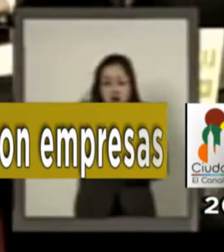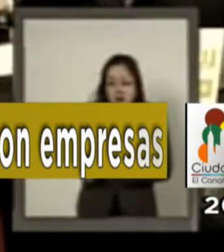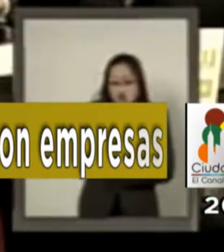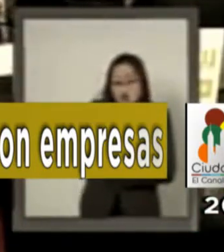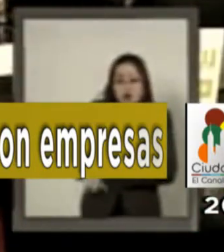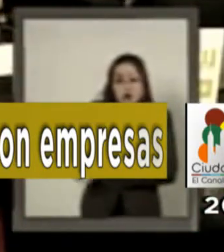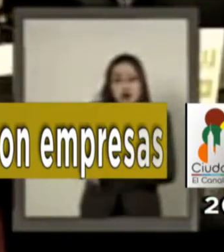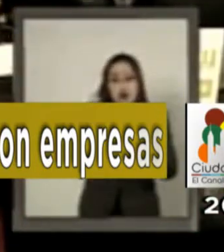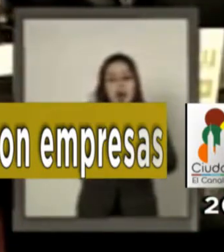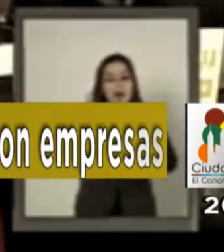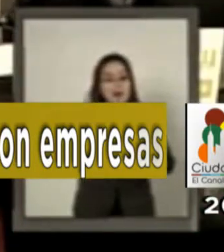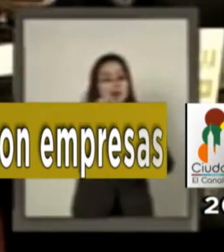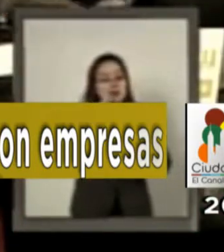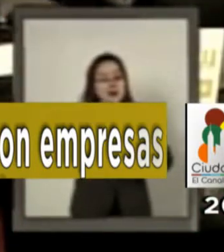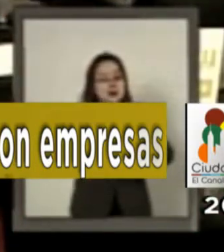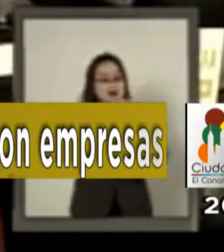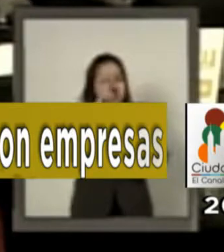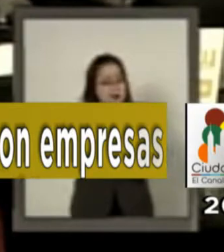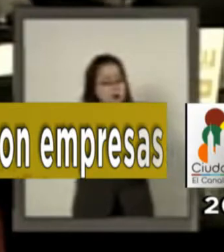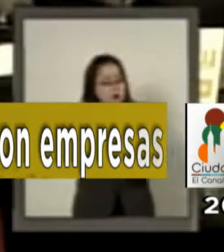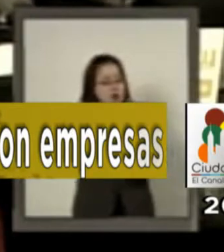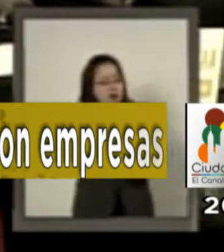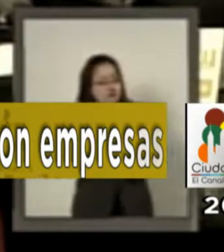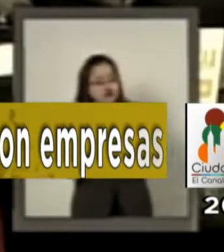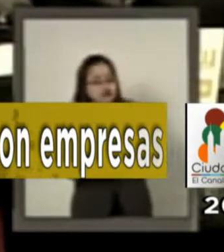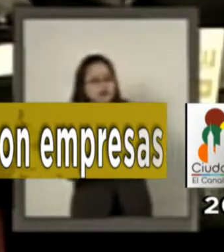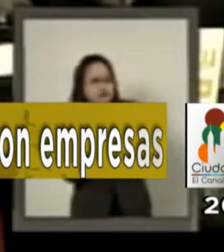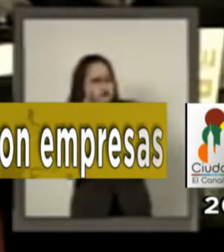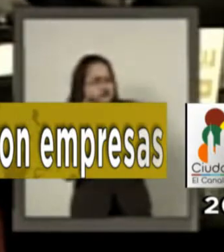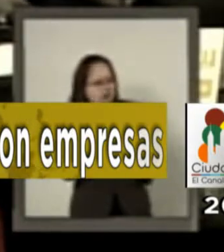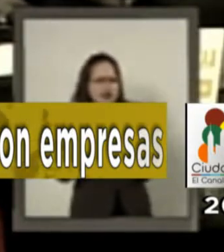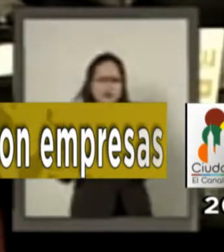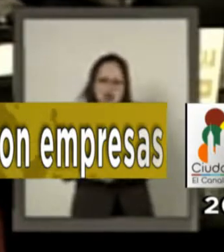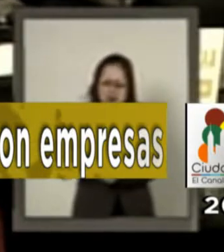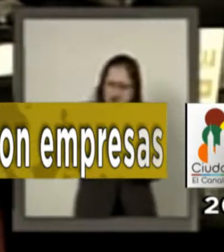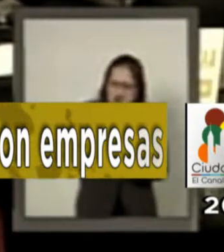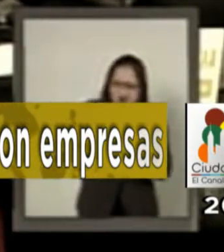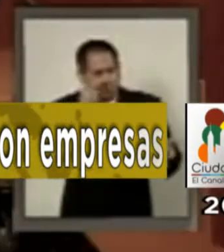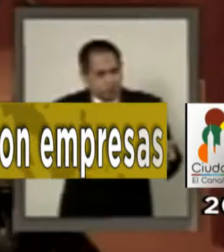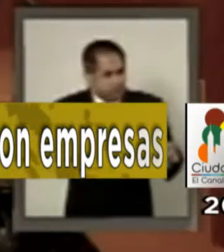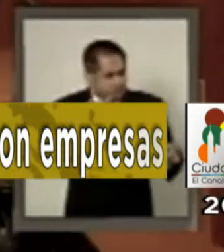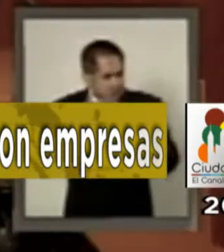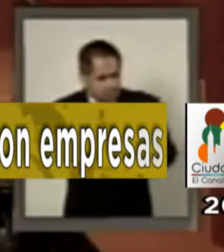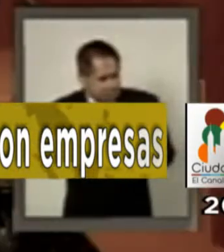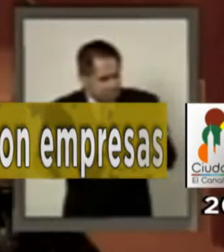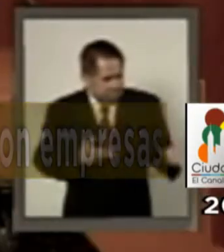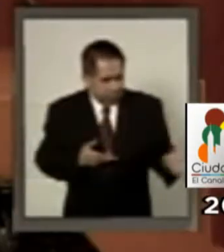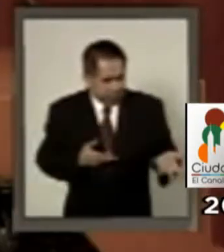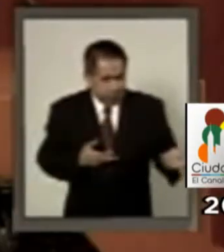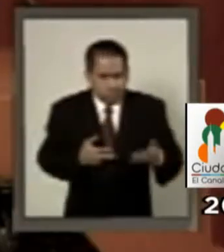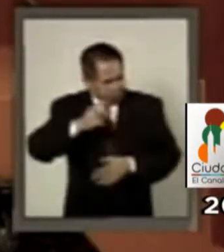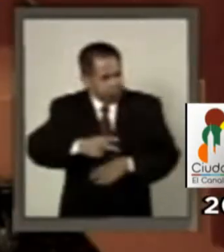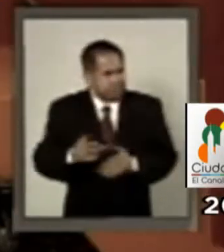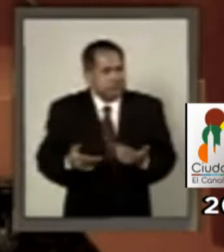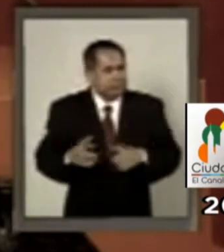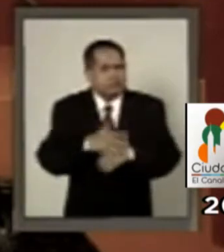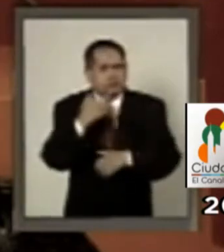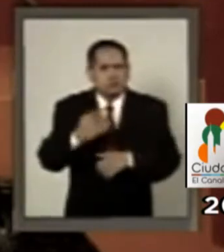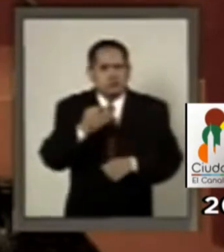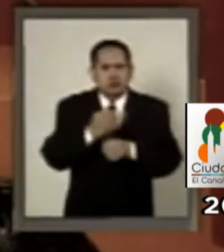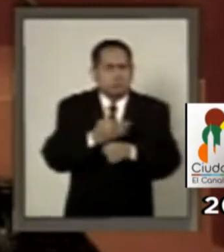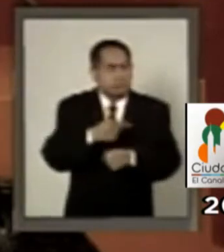entregados 63 contratos, mire usted, por más de 2.500 millones de pesos en Hidalgo. Está